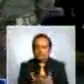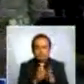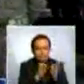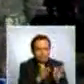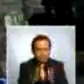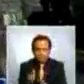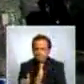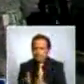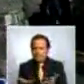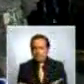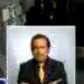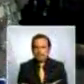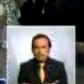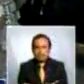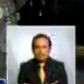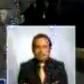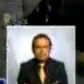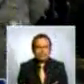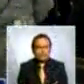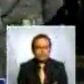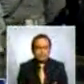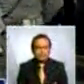menos,